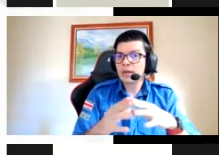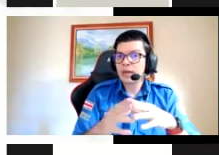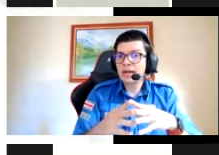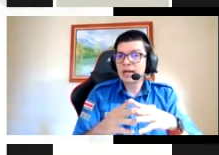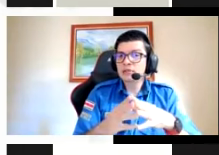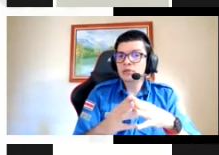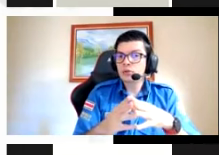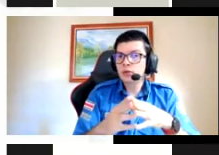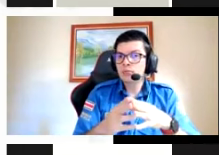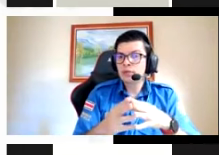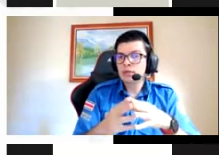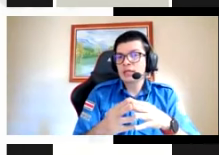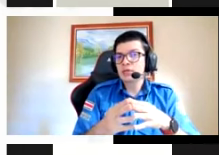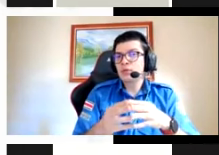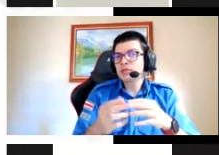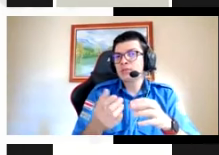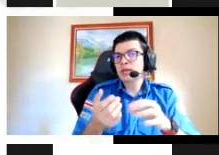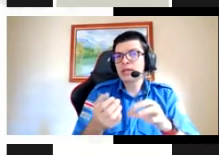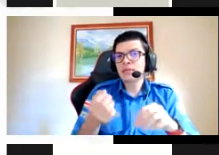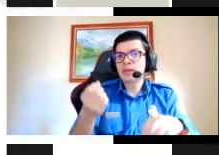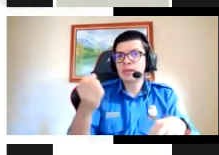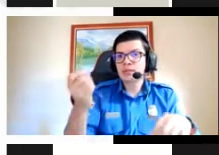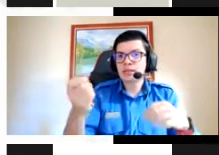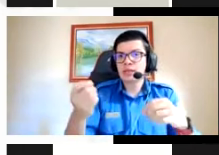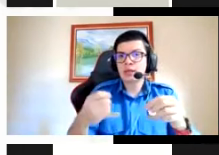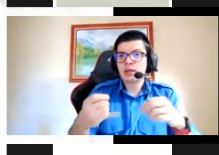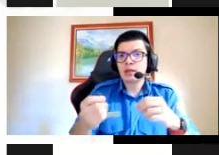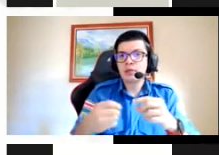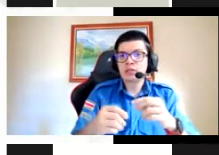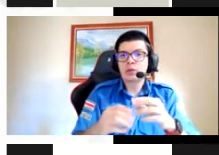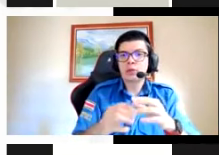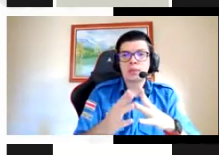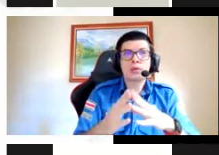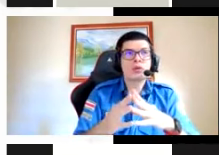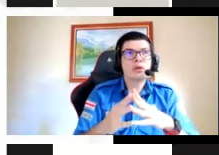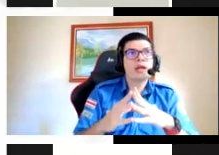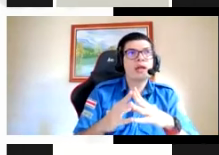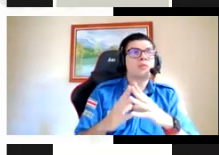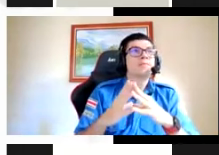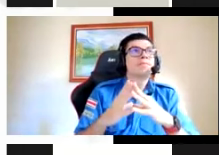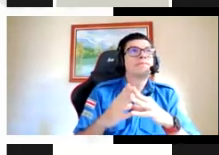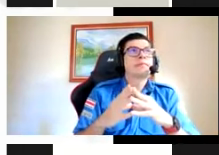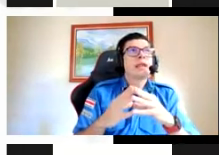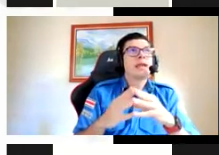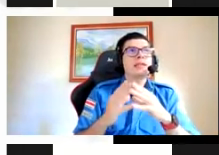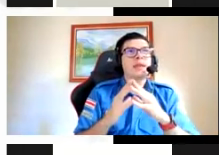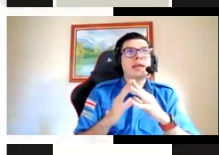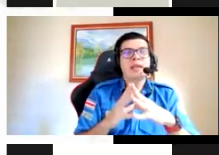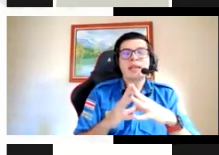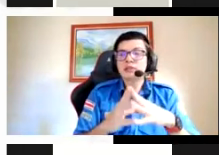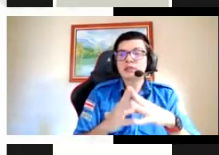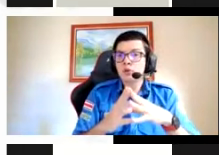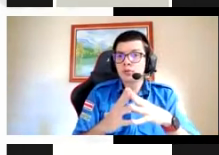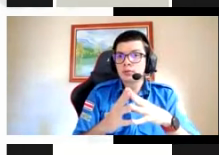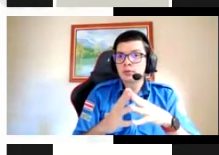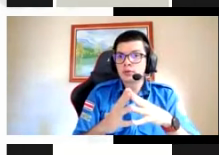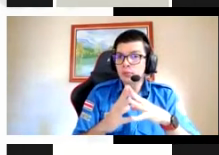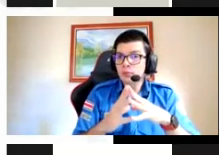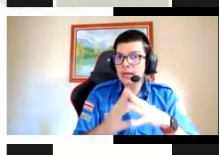Una manguera azul o esas manguerillas verdes que uno se encuentra por todo lado. ¿Esas mangueras de qué